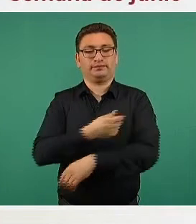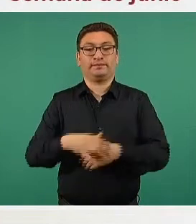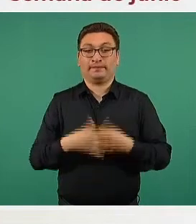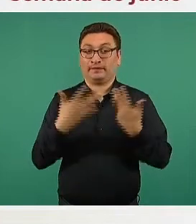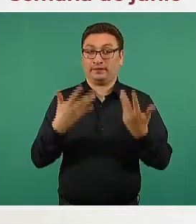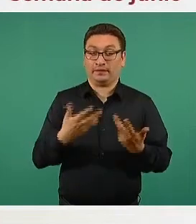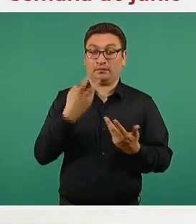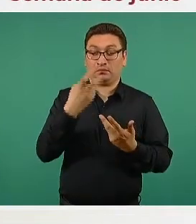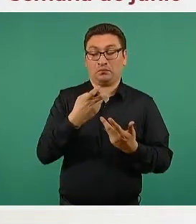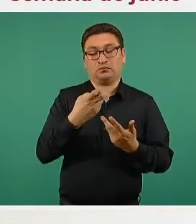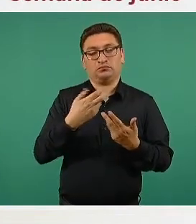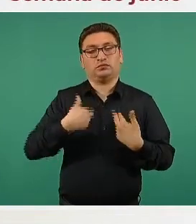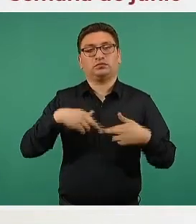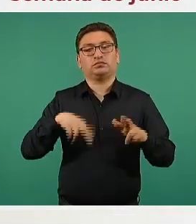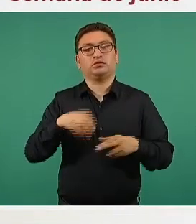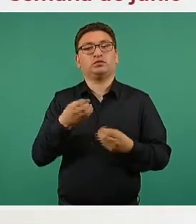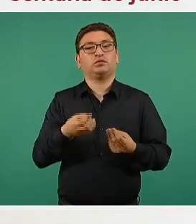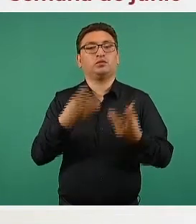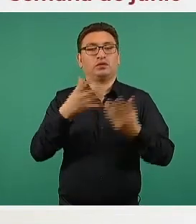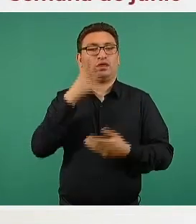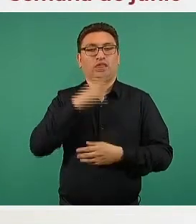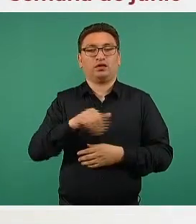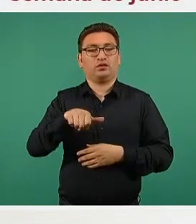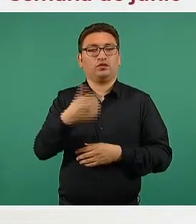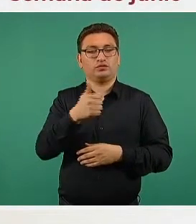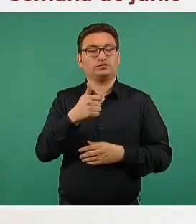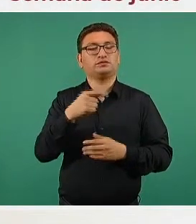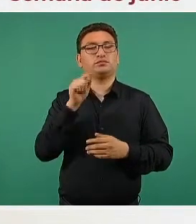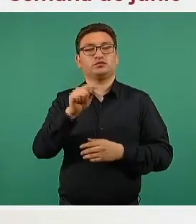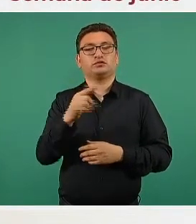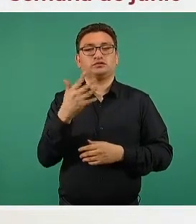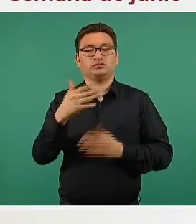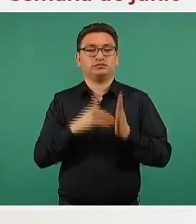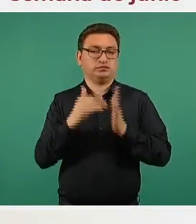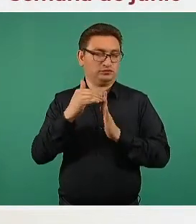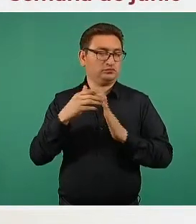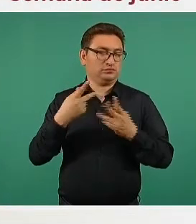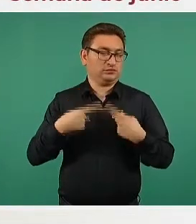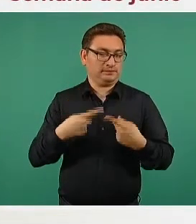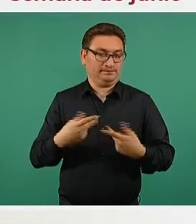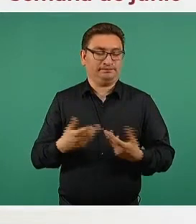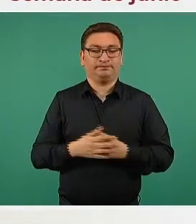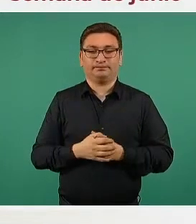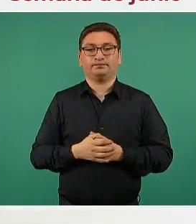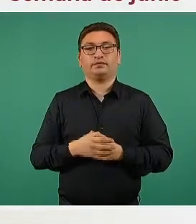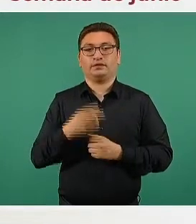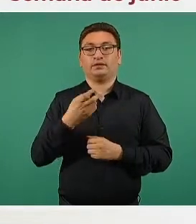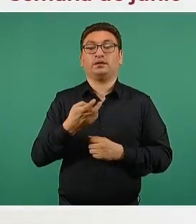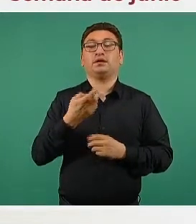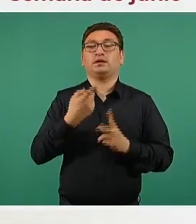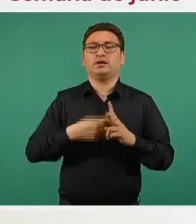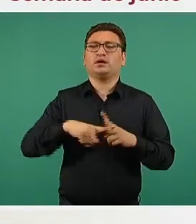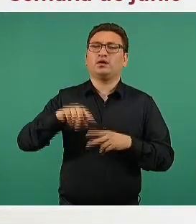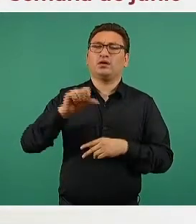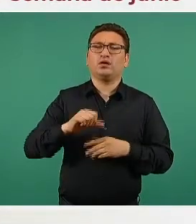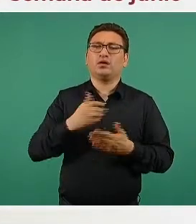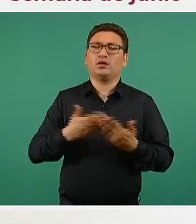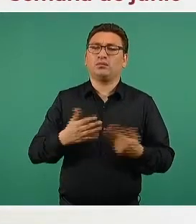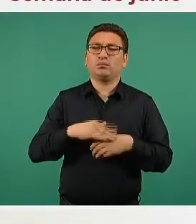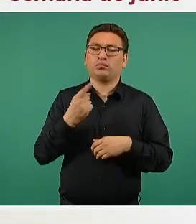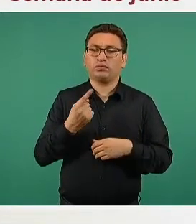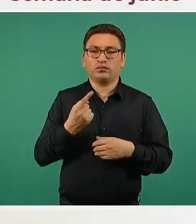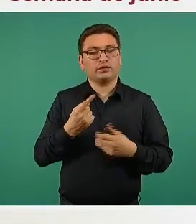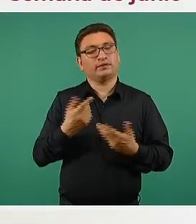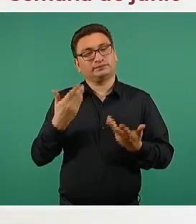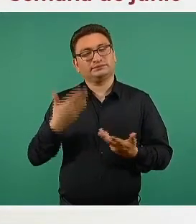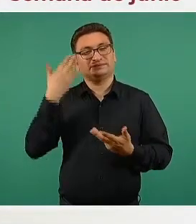por lo tanto representa casi 11.5 millones de personas. ¿Por qué estamos iniciando ahora? Principalmente porque ya